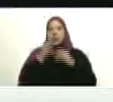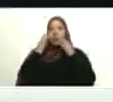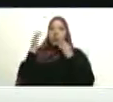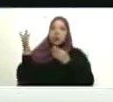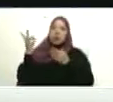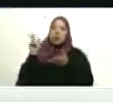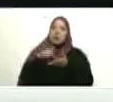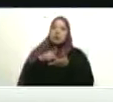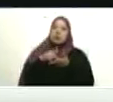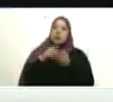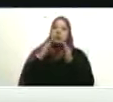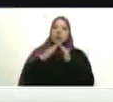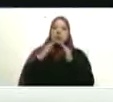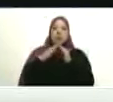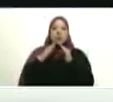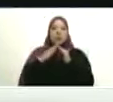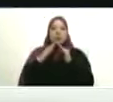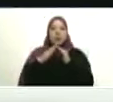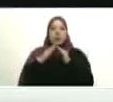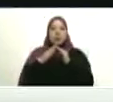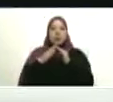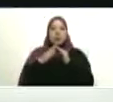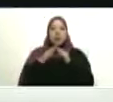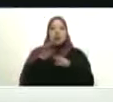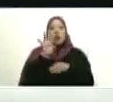estuvimos entregando el hito